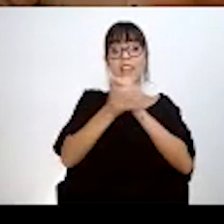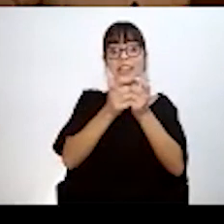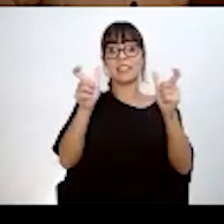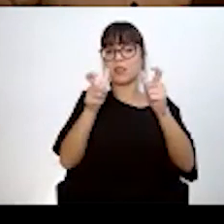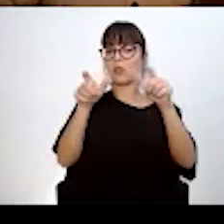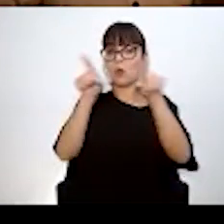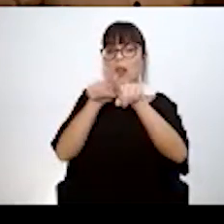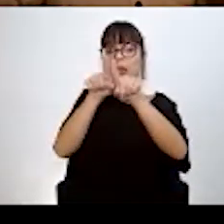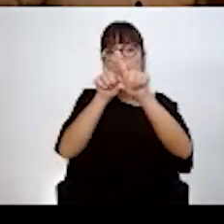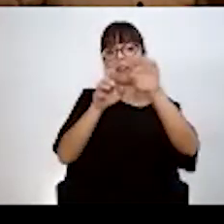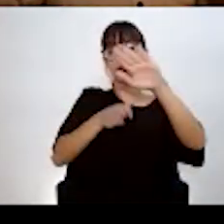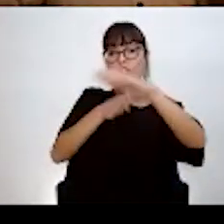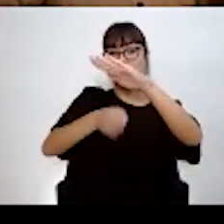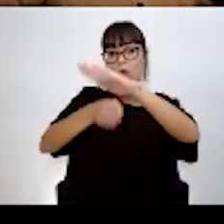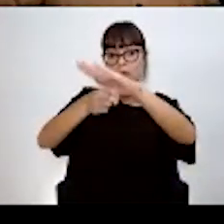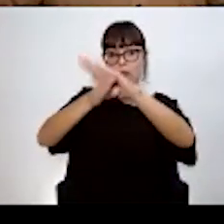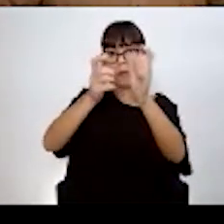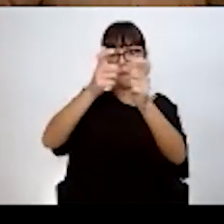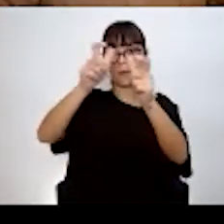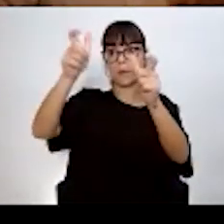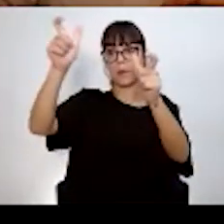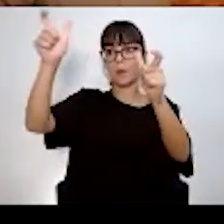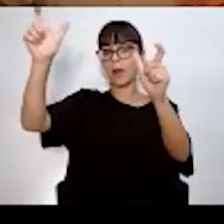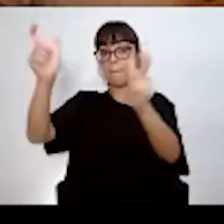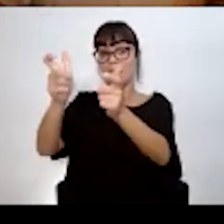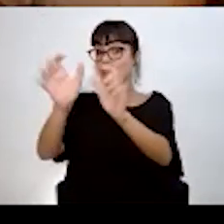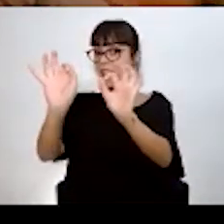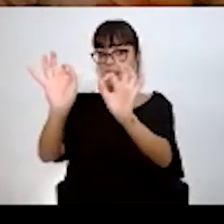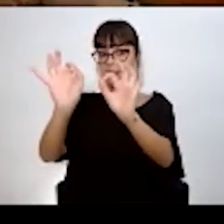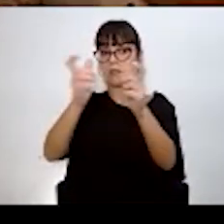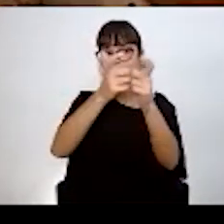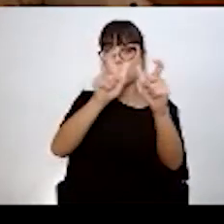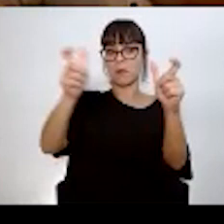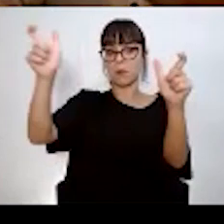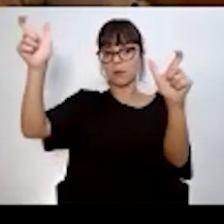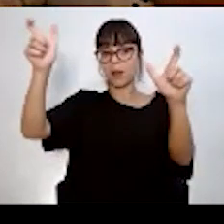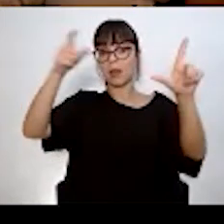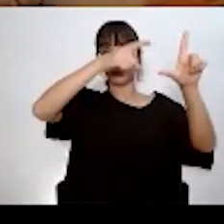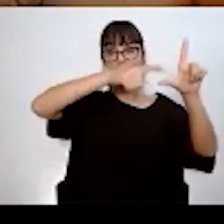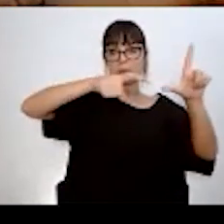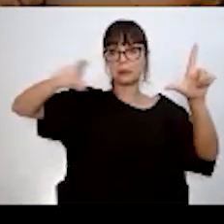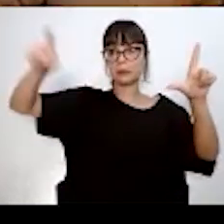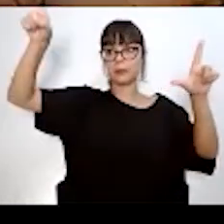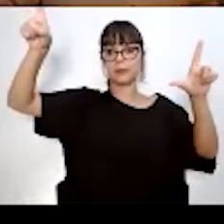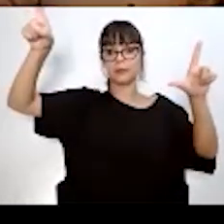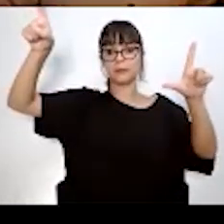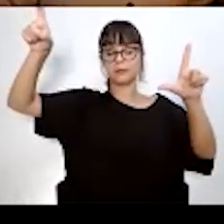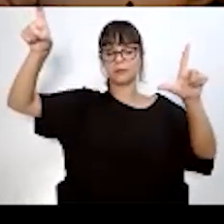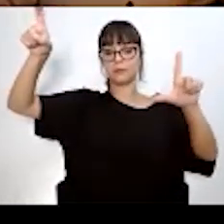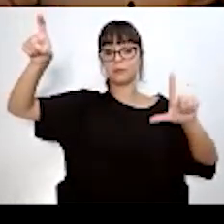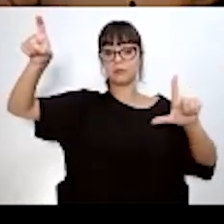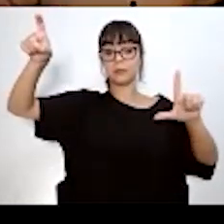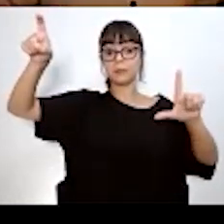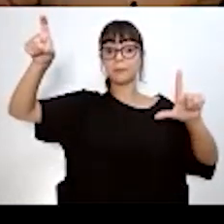que no tiene ningún momento de baja, sino que nos marca una flecha ascendente continua. Si